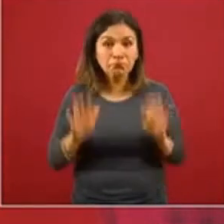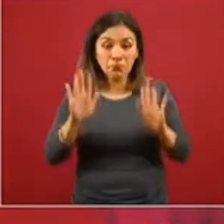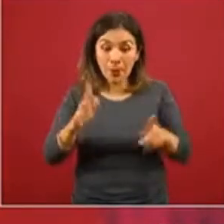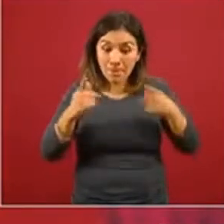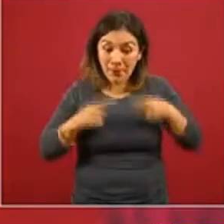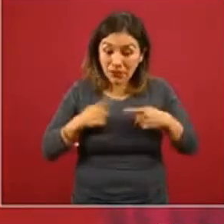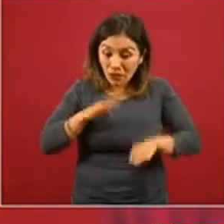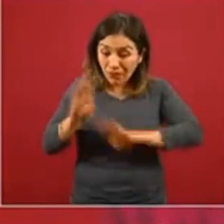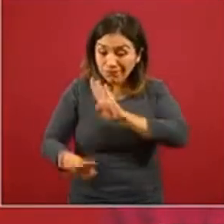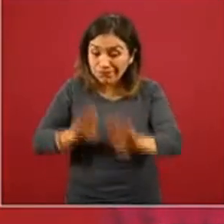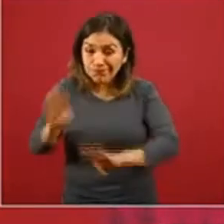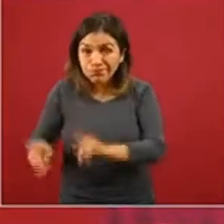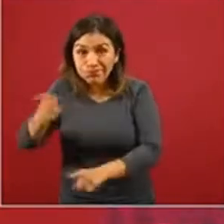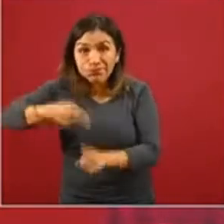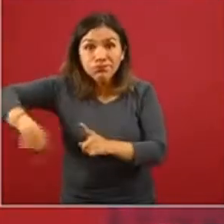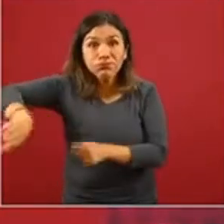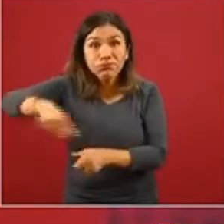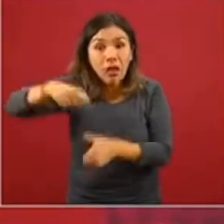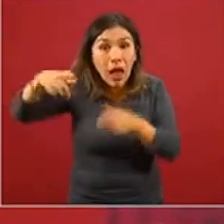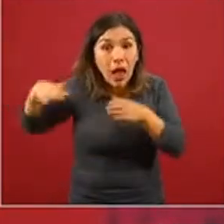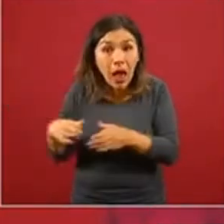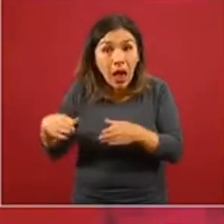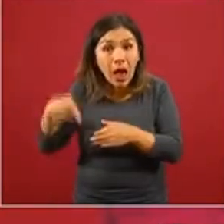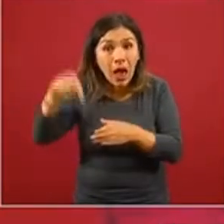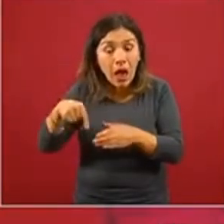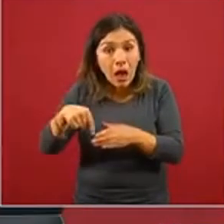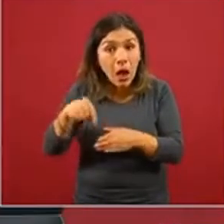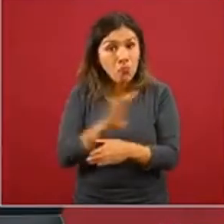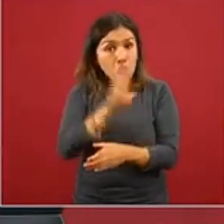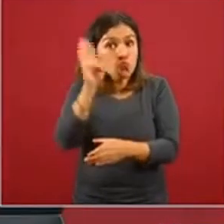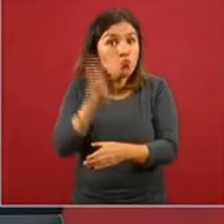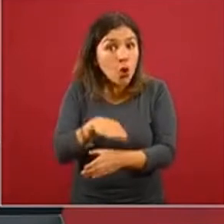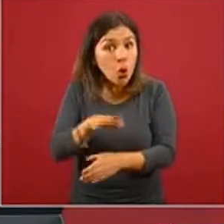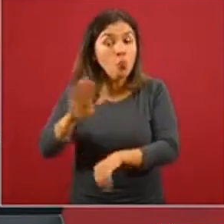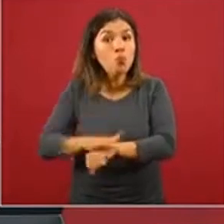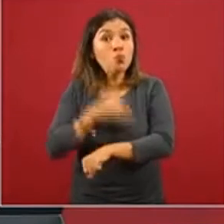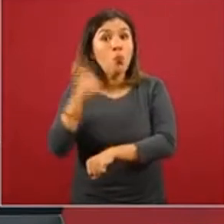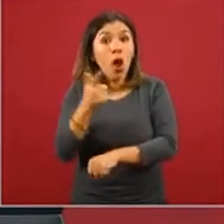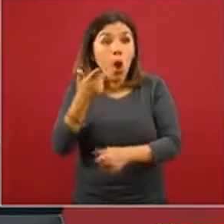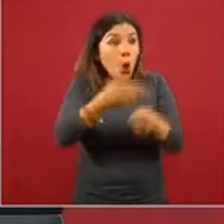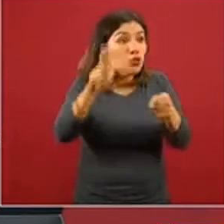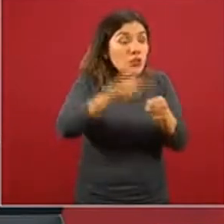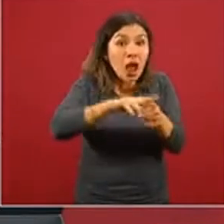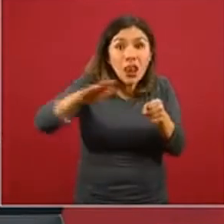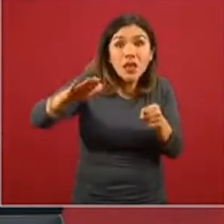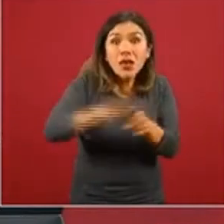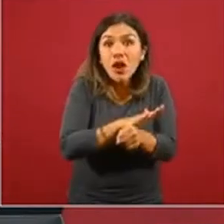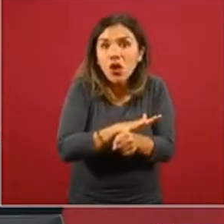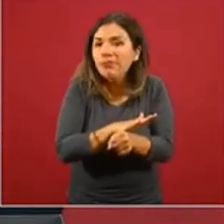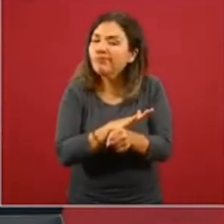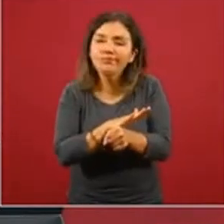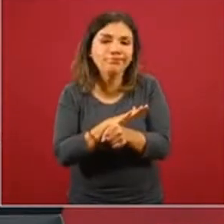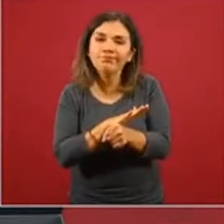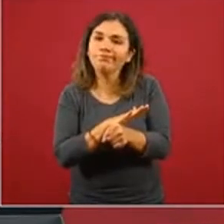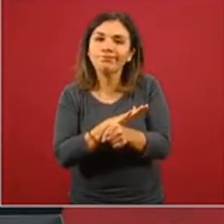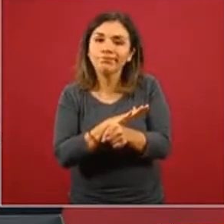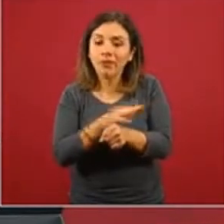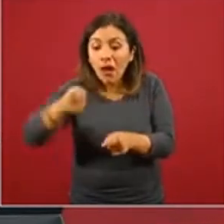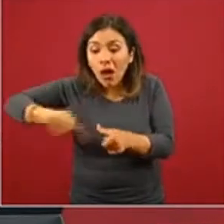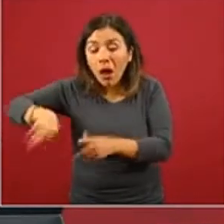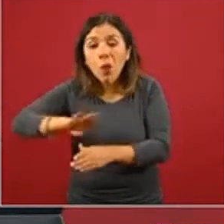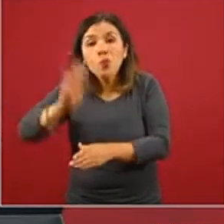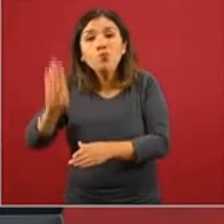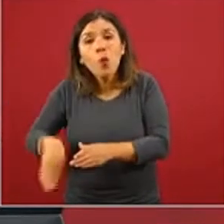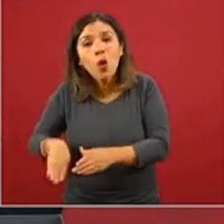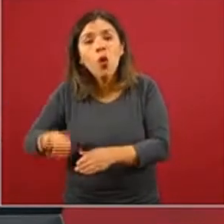las personas que han fallecido, sin embargo, no fallecieron porque estuvieran saturados los hospitales.